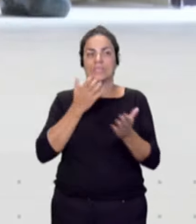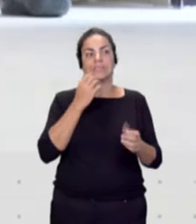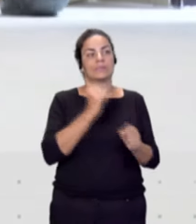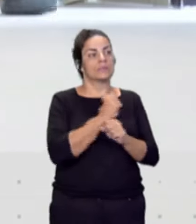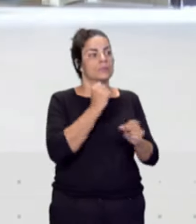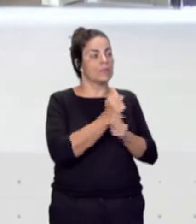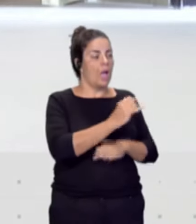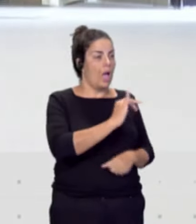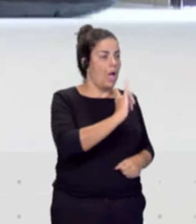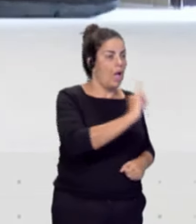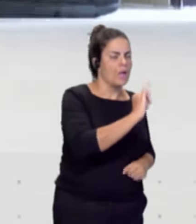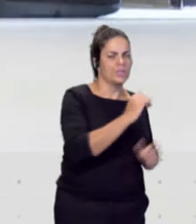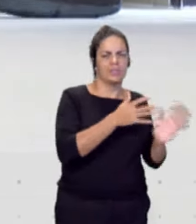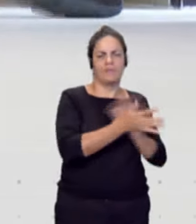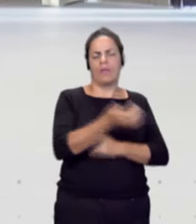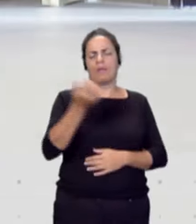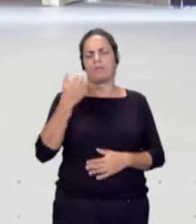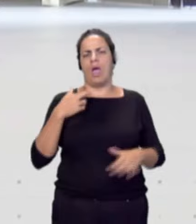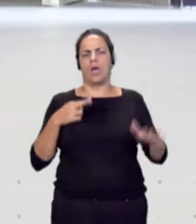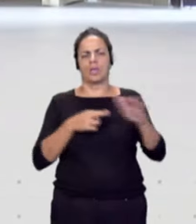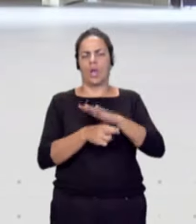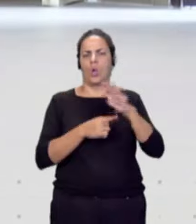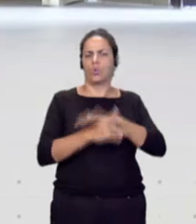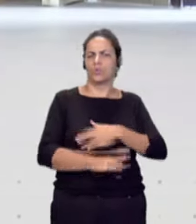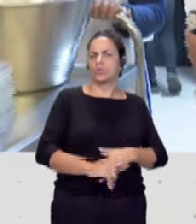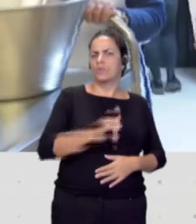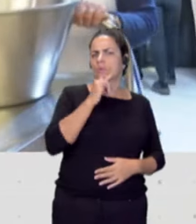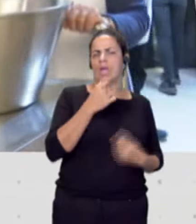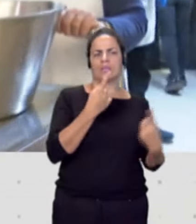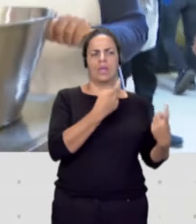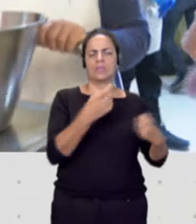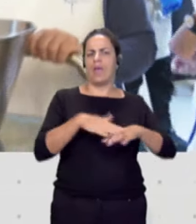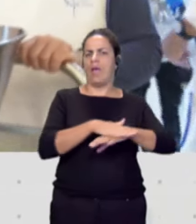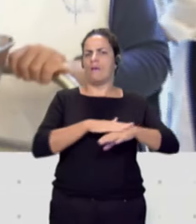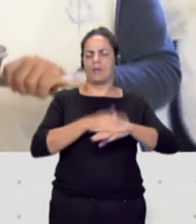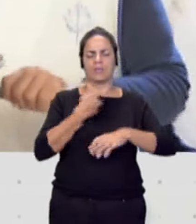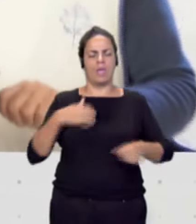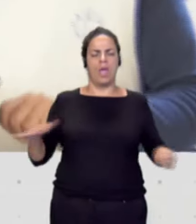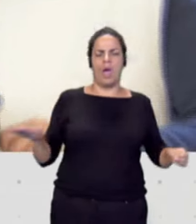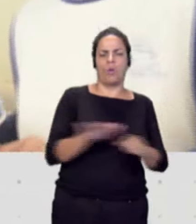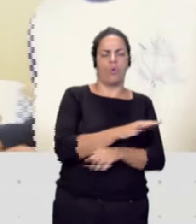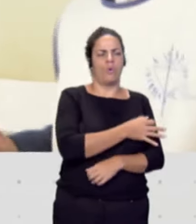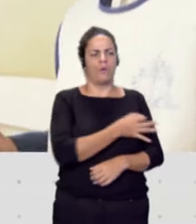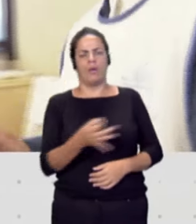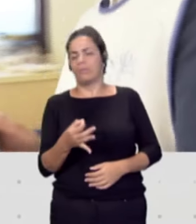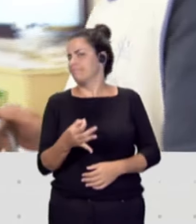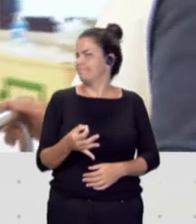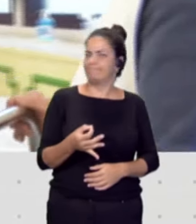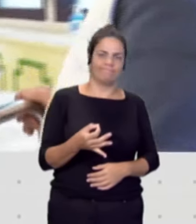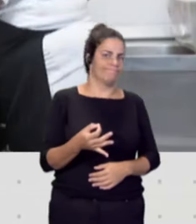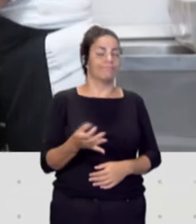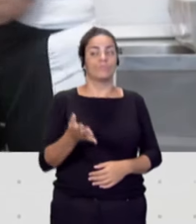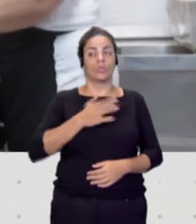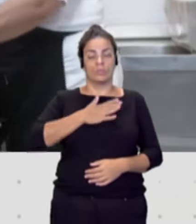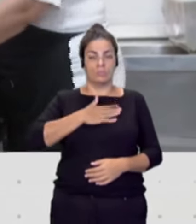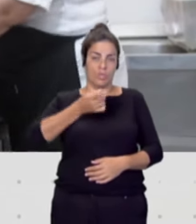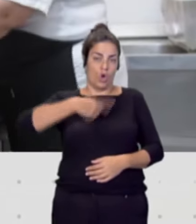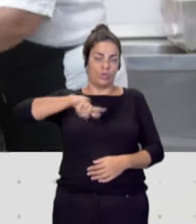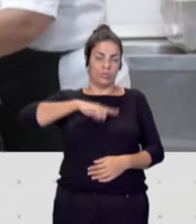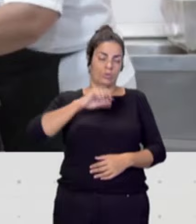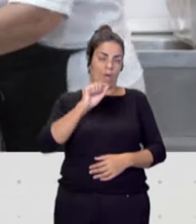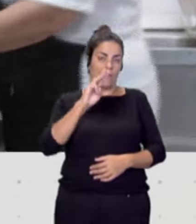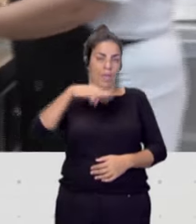tener suficientes recursos para tener cubiertas las necesidades básicas. En este sentido, desde APN lo que defendemos es que es